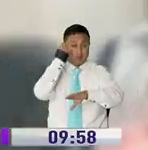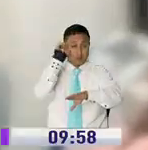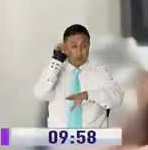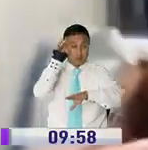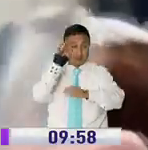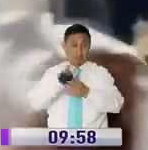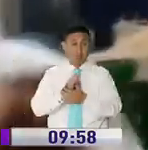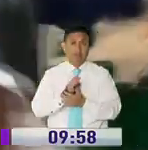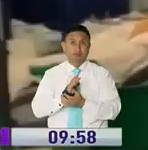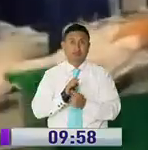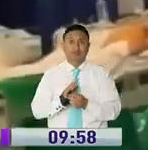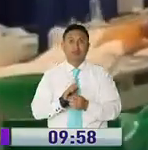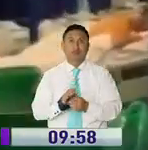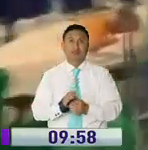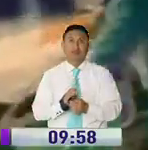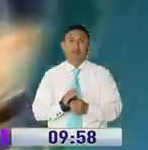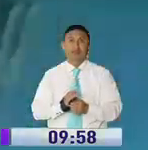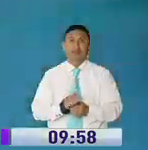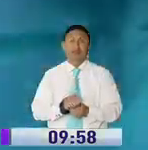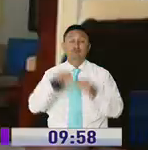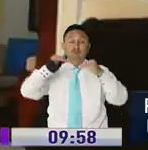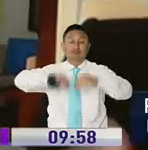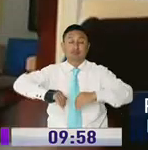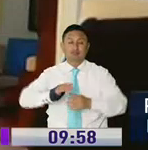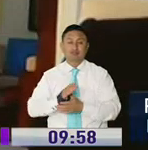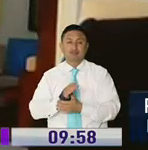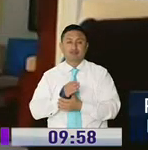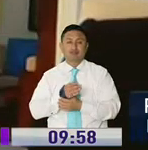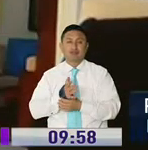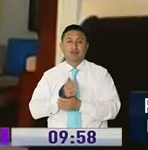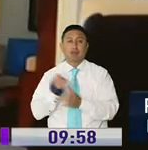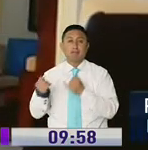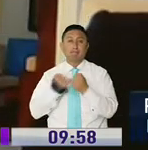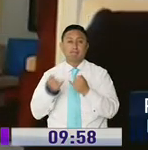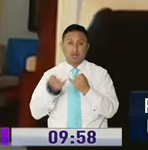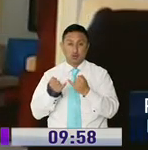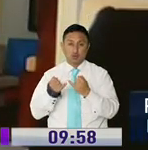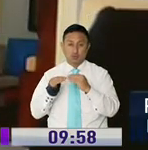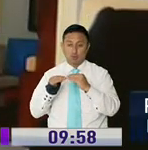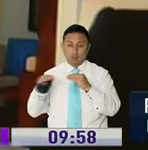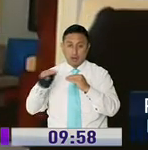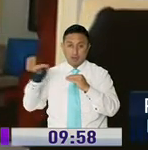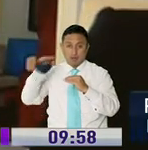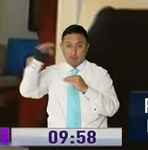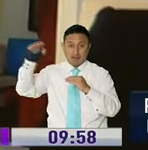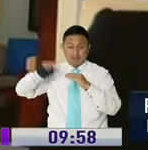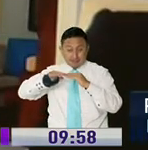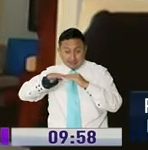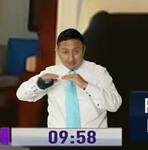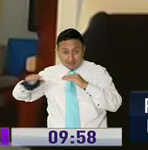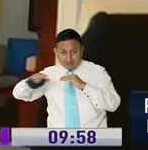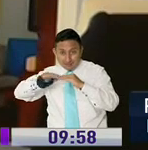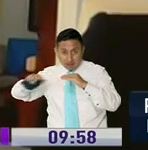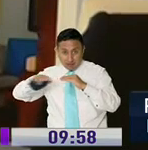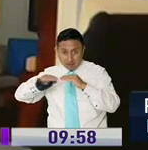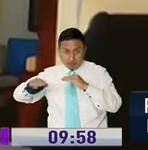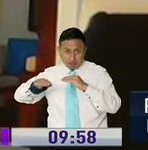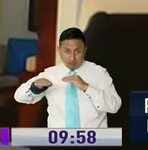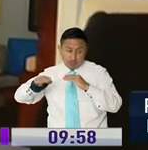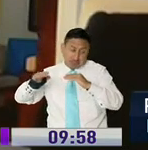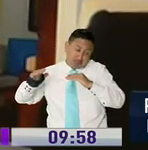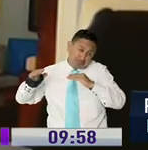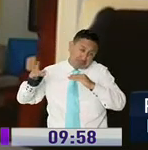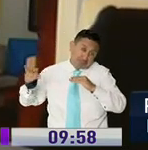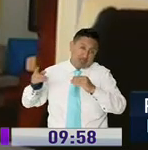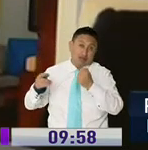de entender que existen diferentes niveles de virulencia. O sea, hay los casos leves que deben de ser tomados